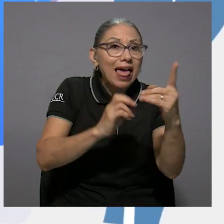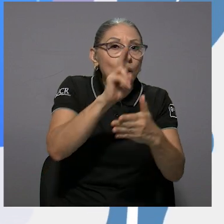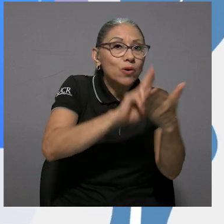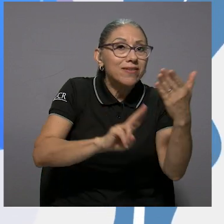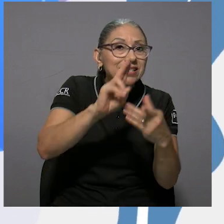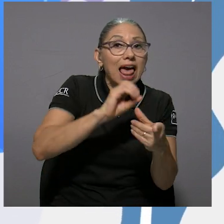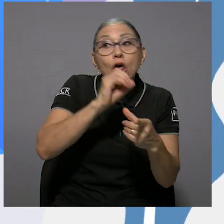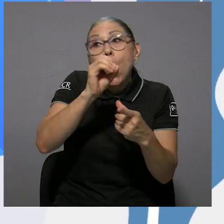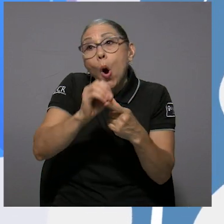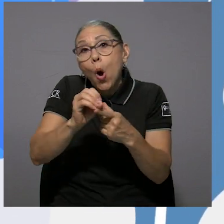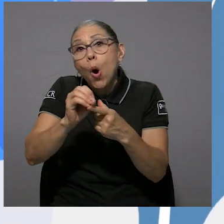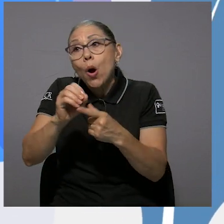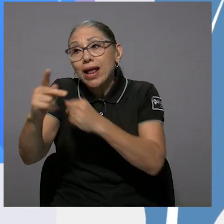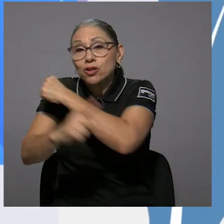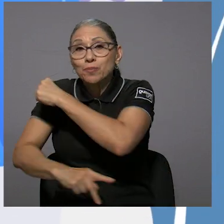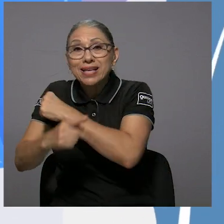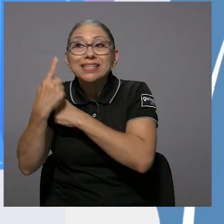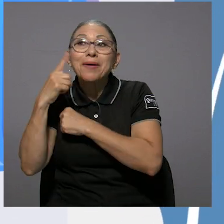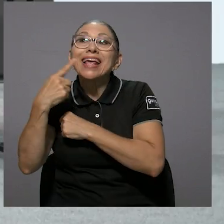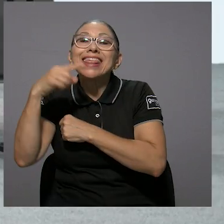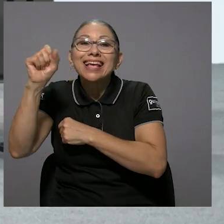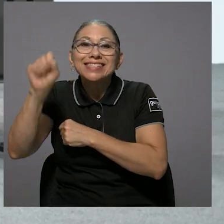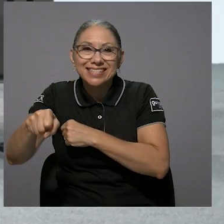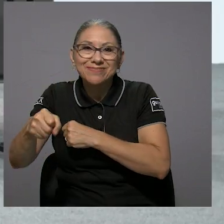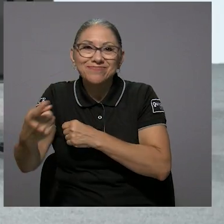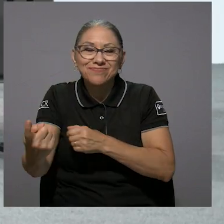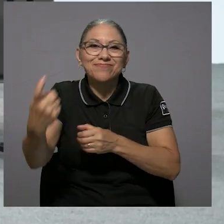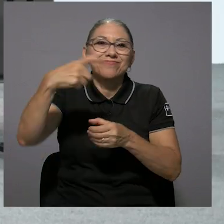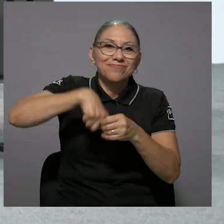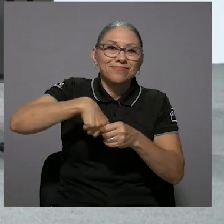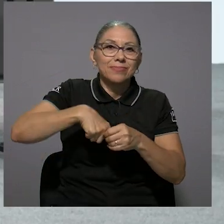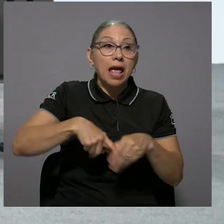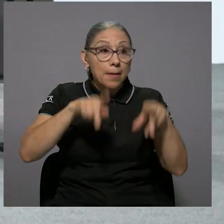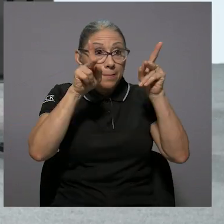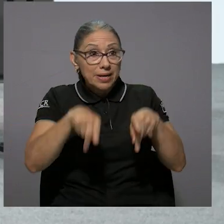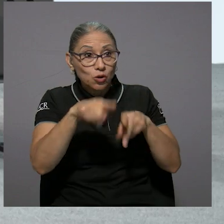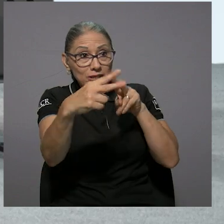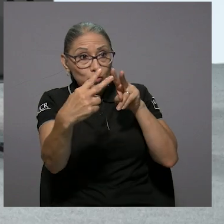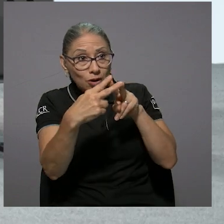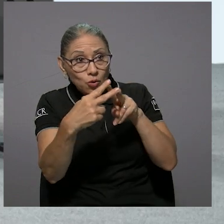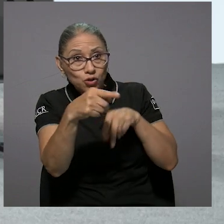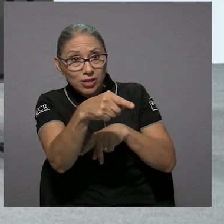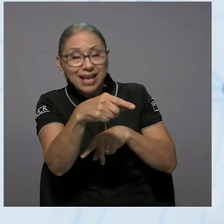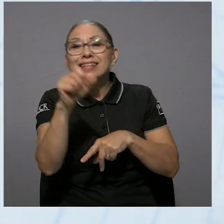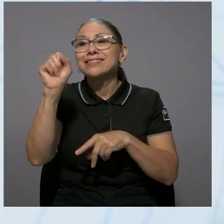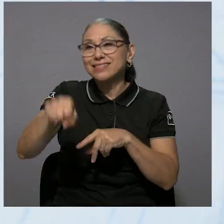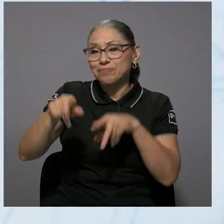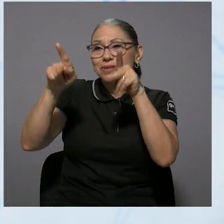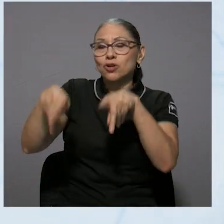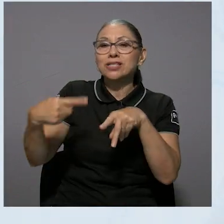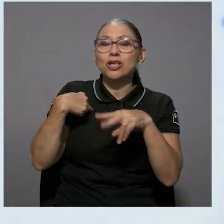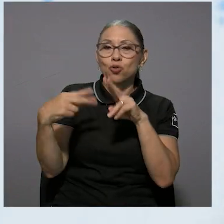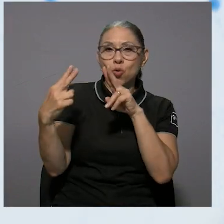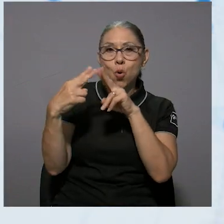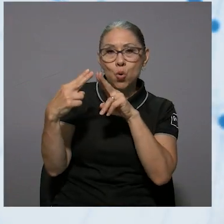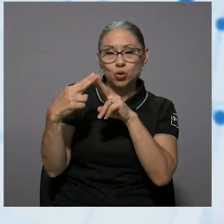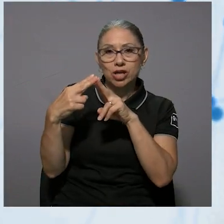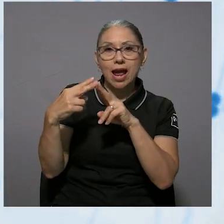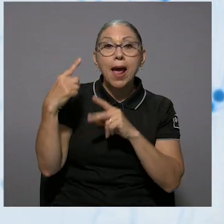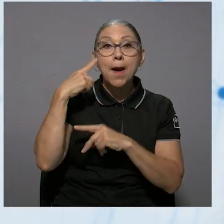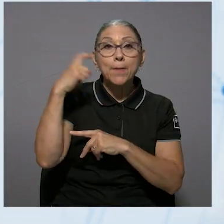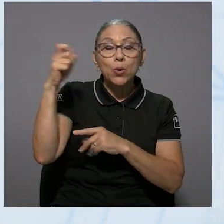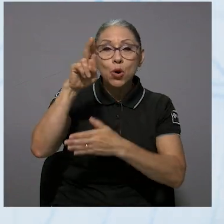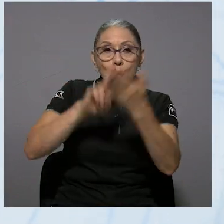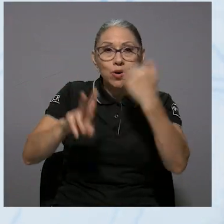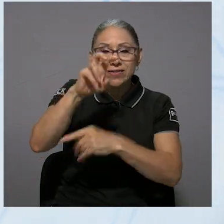países para que digan que sí y se suban a bordo. ¿Eran personas conocidas suyas? Eran personas conocidas mías, dado que la Universidad de